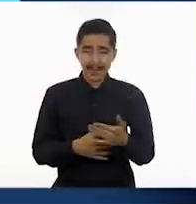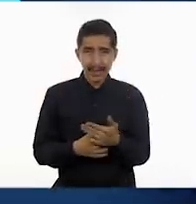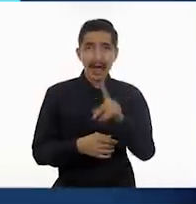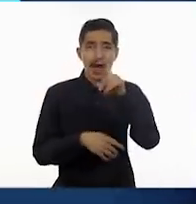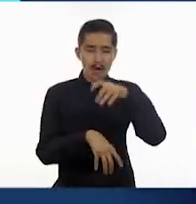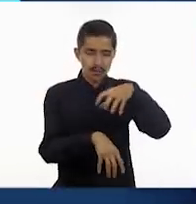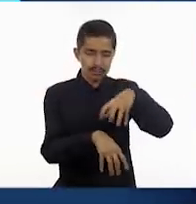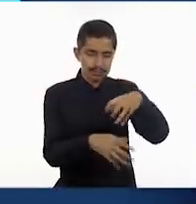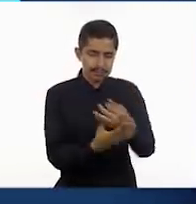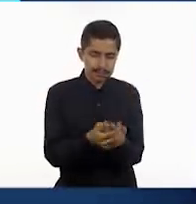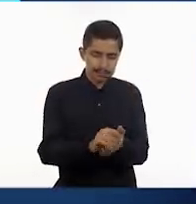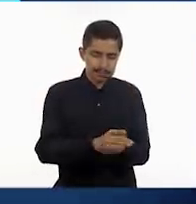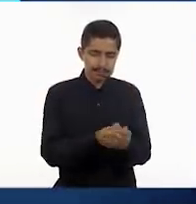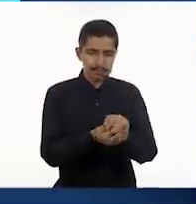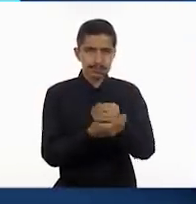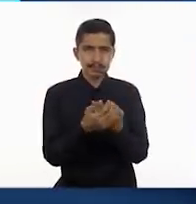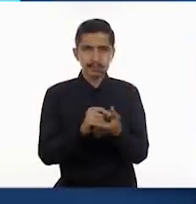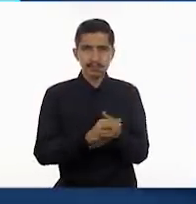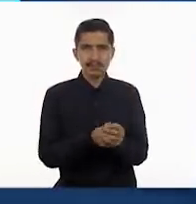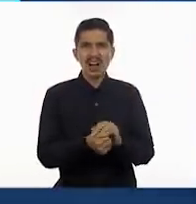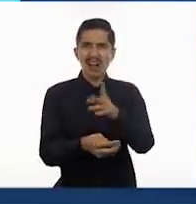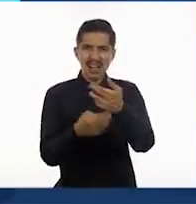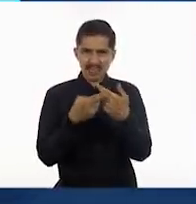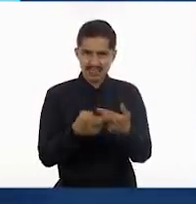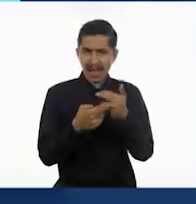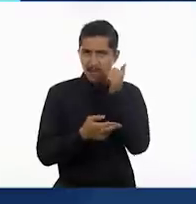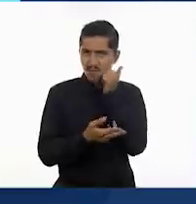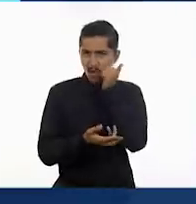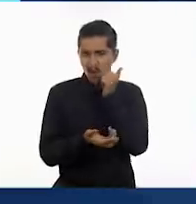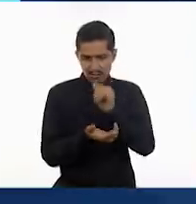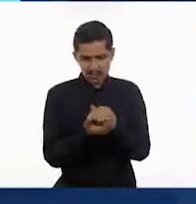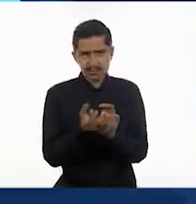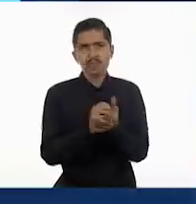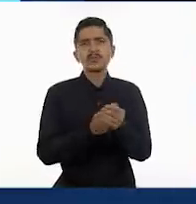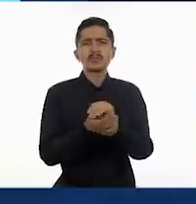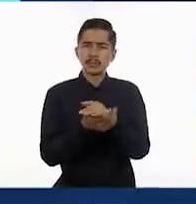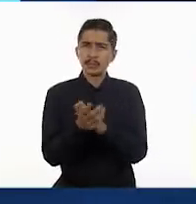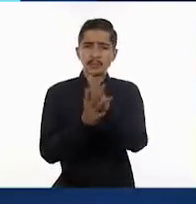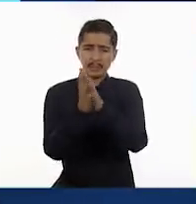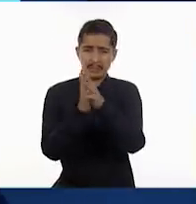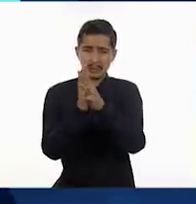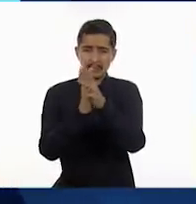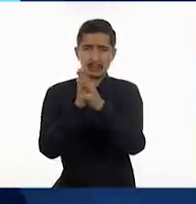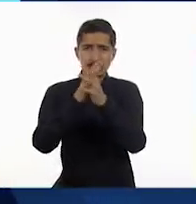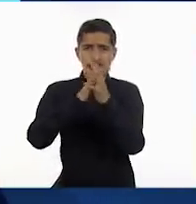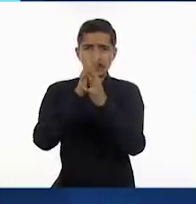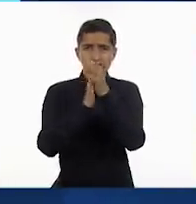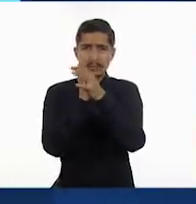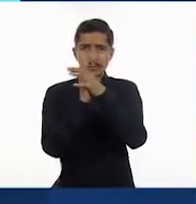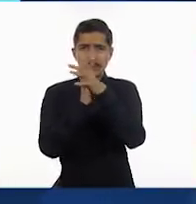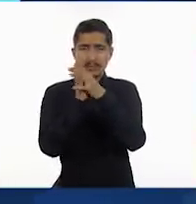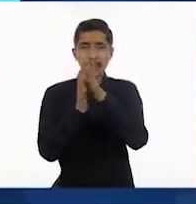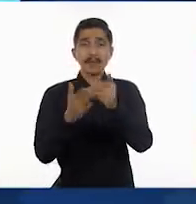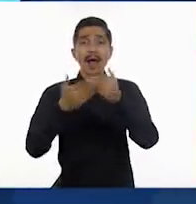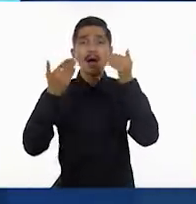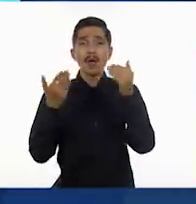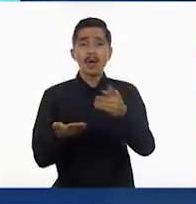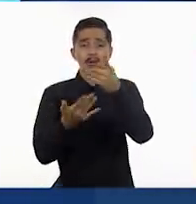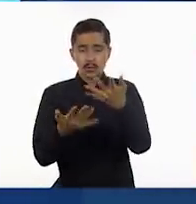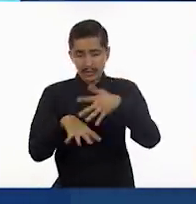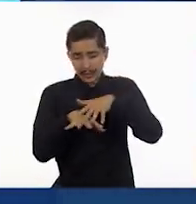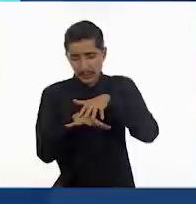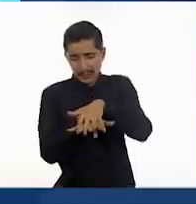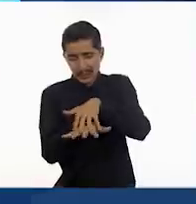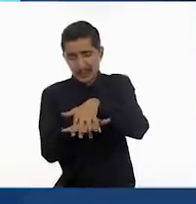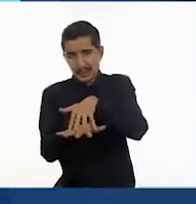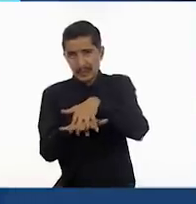manos. Usa suficiente jabón. Frota tus palmas una con la otra. Ahora, frota la palma